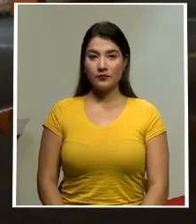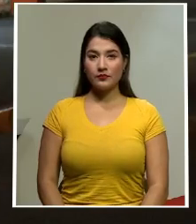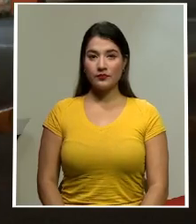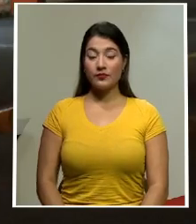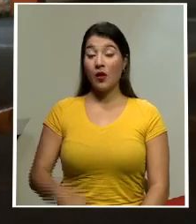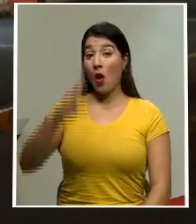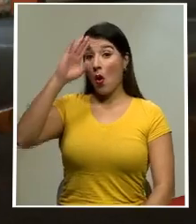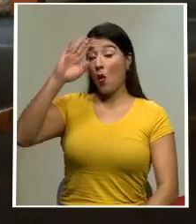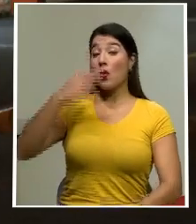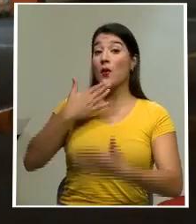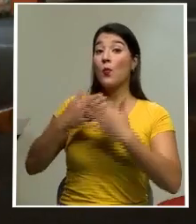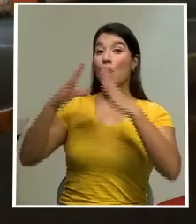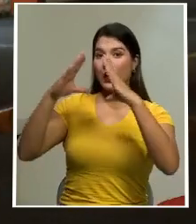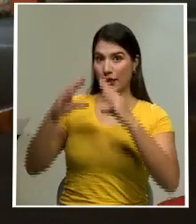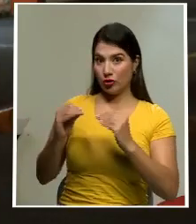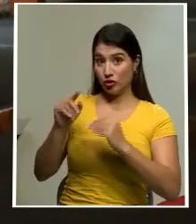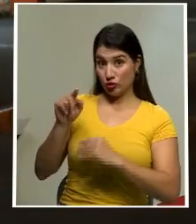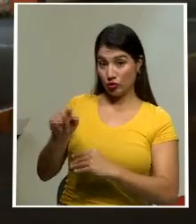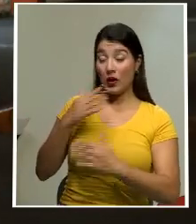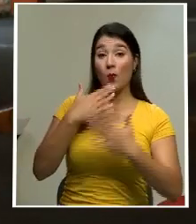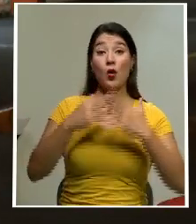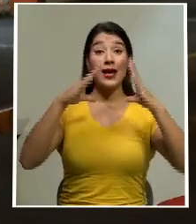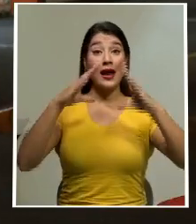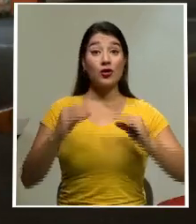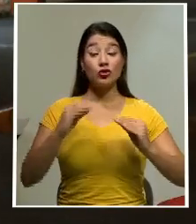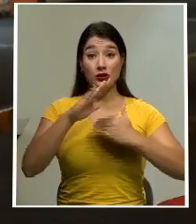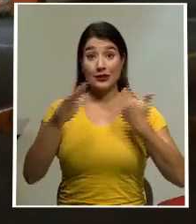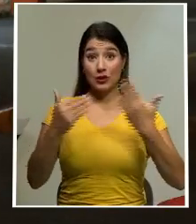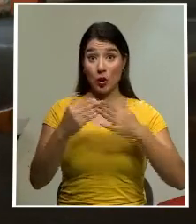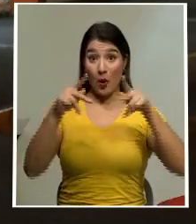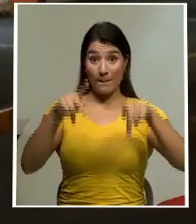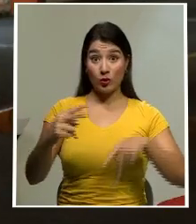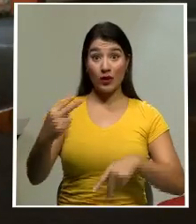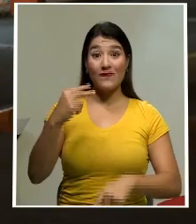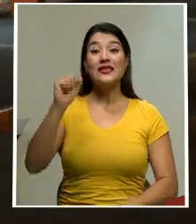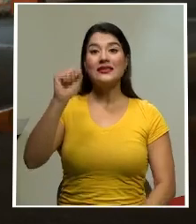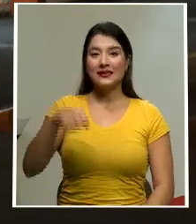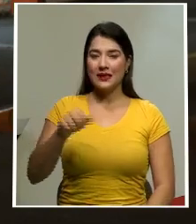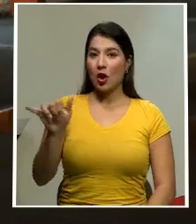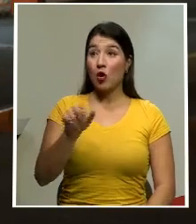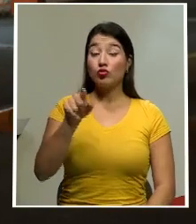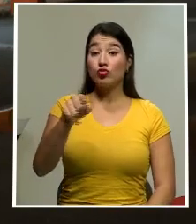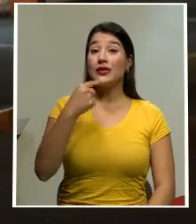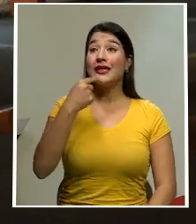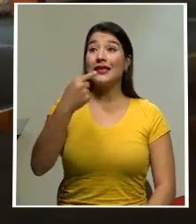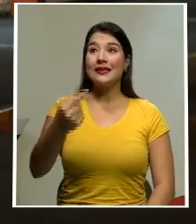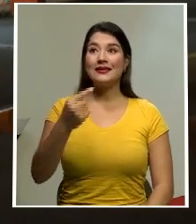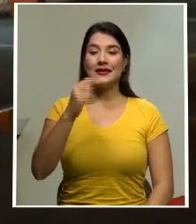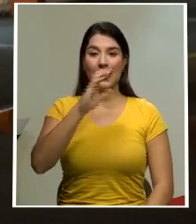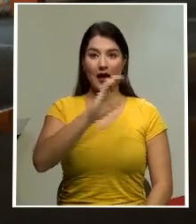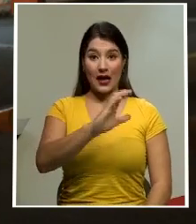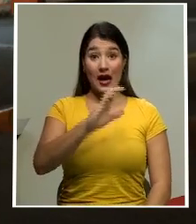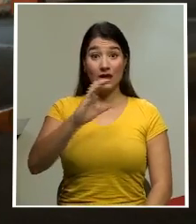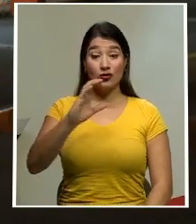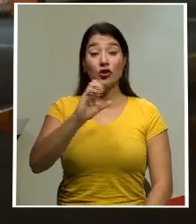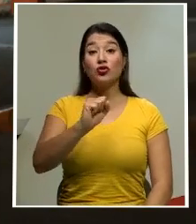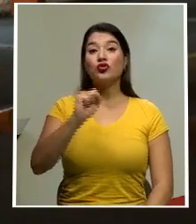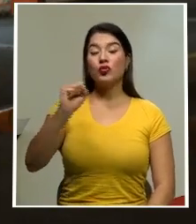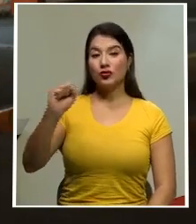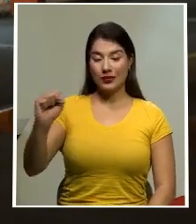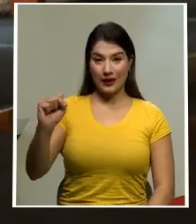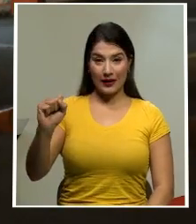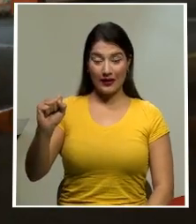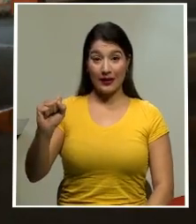¿Qué tal? Muy buenas noches, Eisel y amigos televidentes. Tal y como usted lo comenta, la Caja Costarricense de Seguro